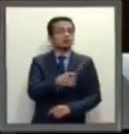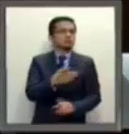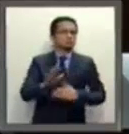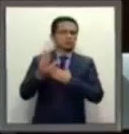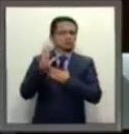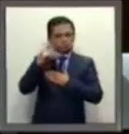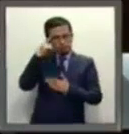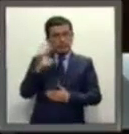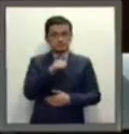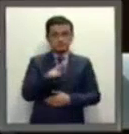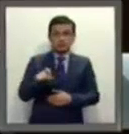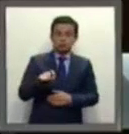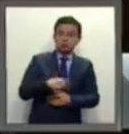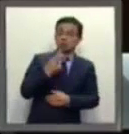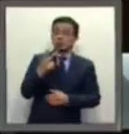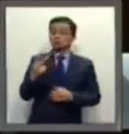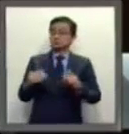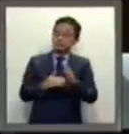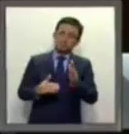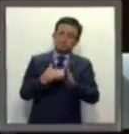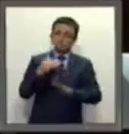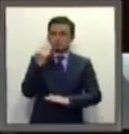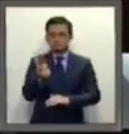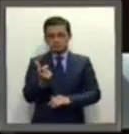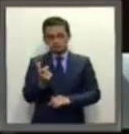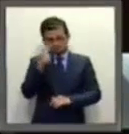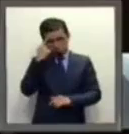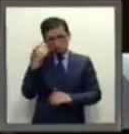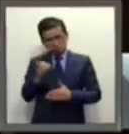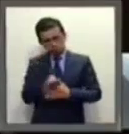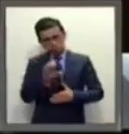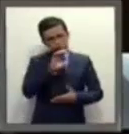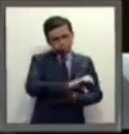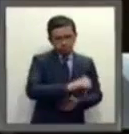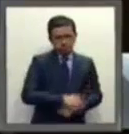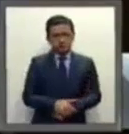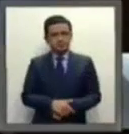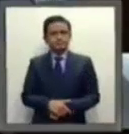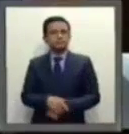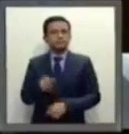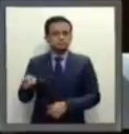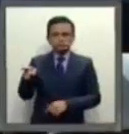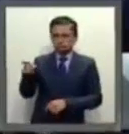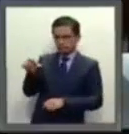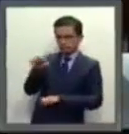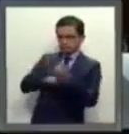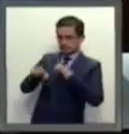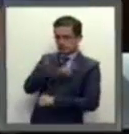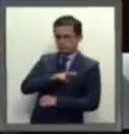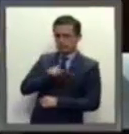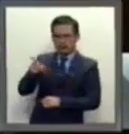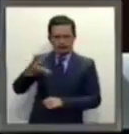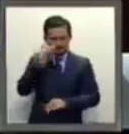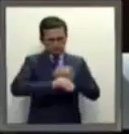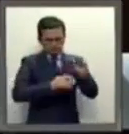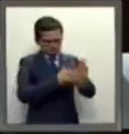comprometer a 102 mil millones de pesos en inversión condicionada. Un privado va a crear infraestructura o